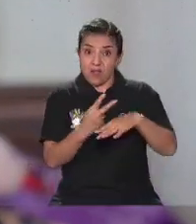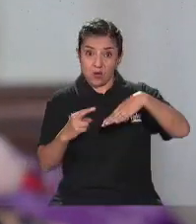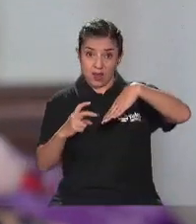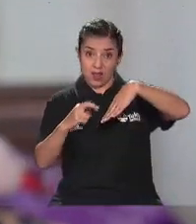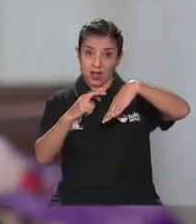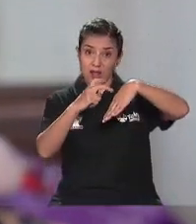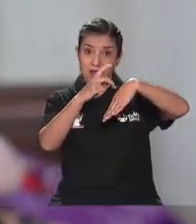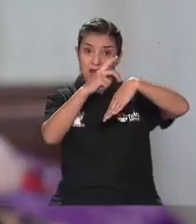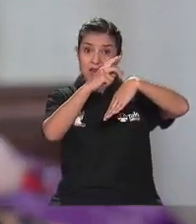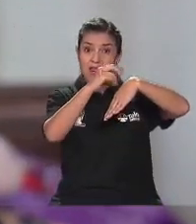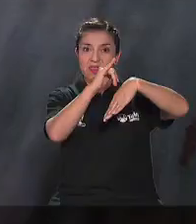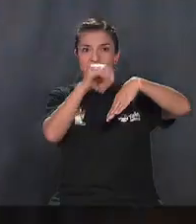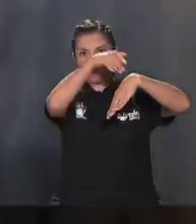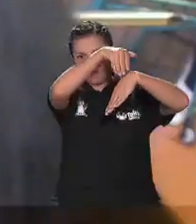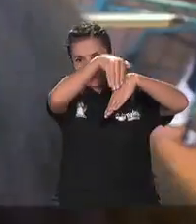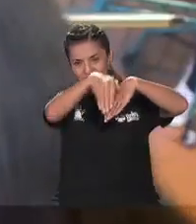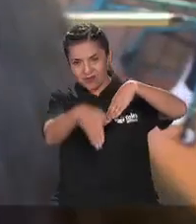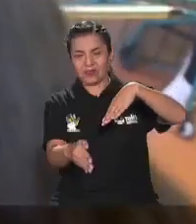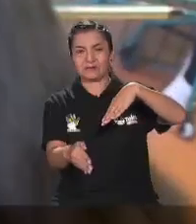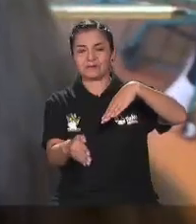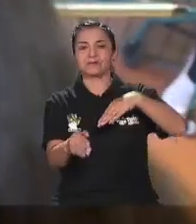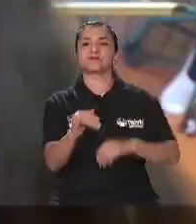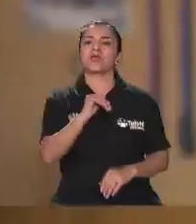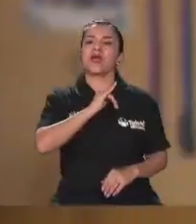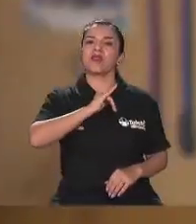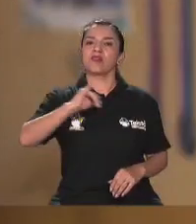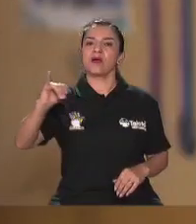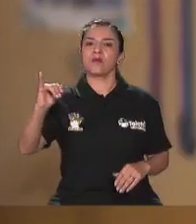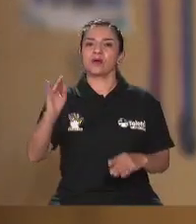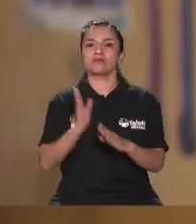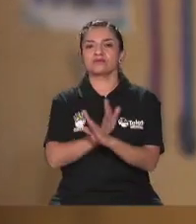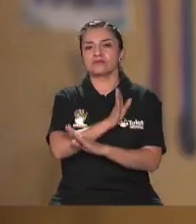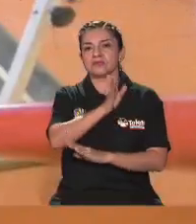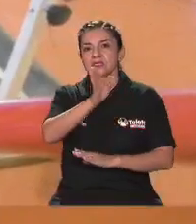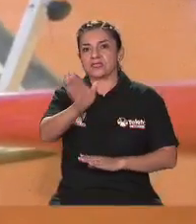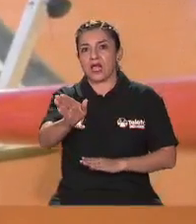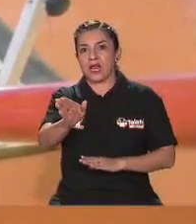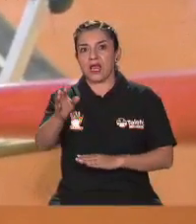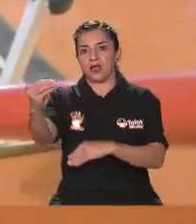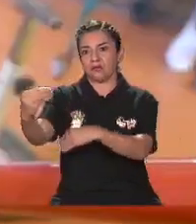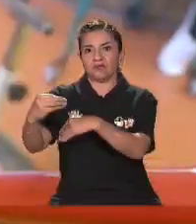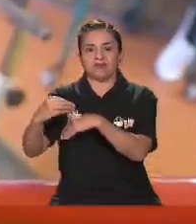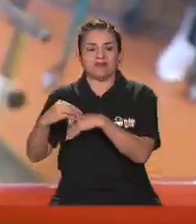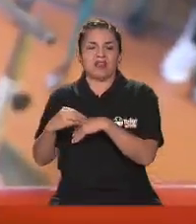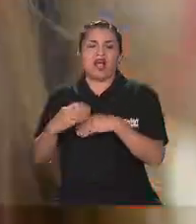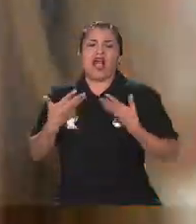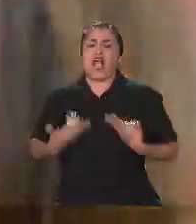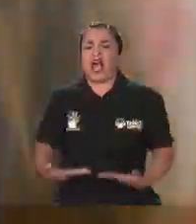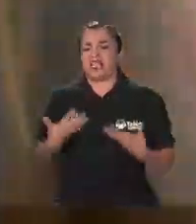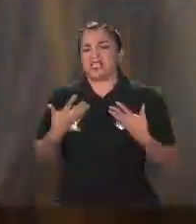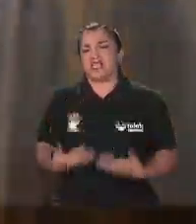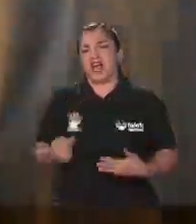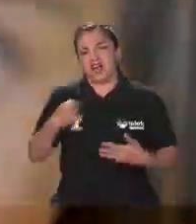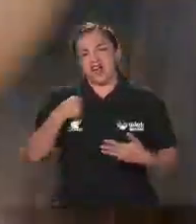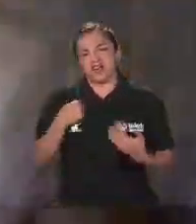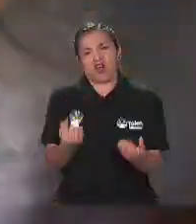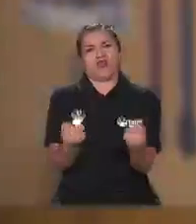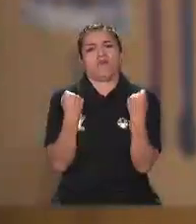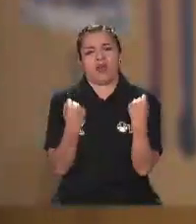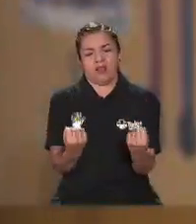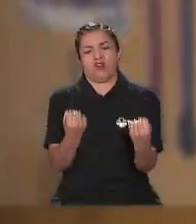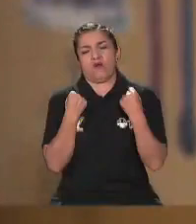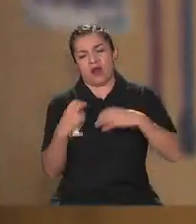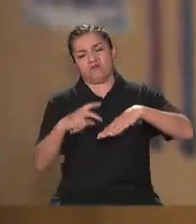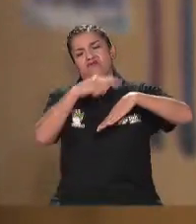De 15 veces. Después sale, vengo cansado. Subí muchas escaleras, me hacían hacer abdominales.